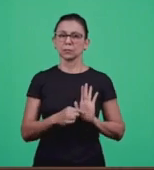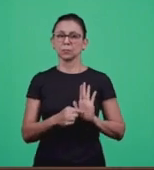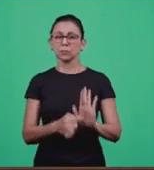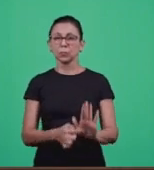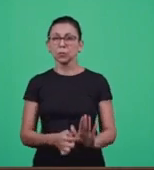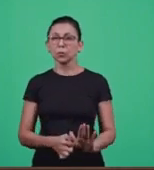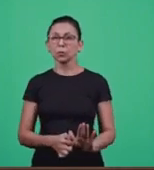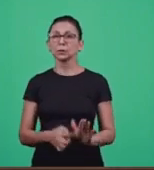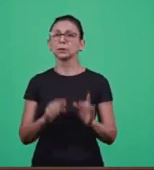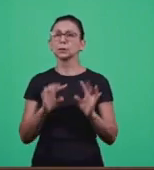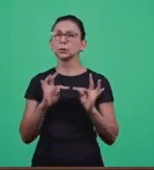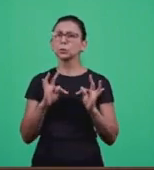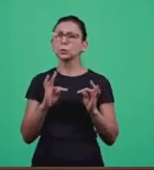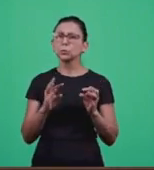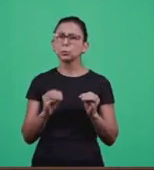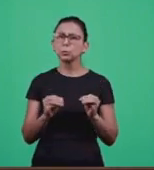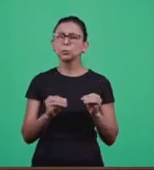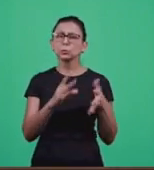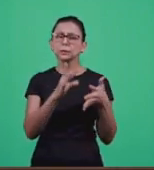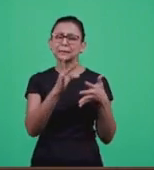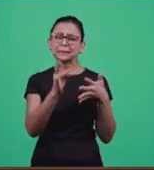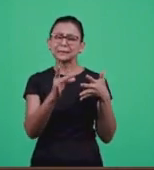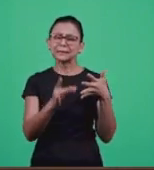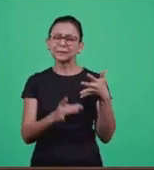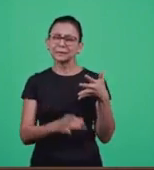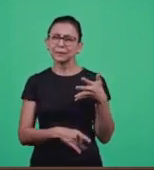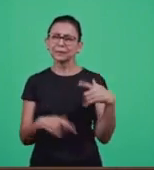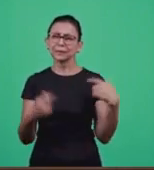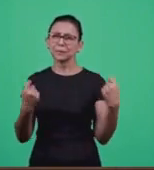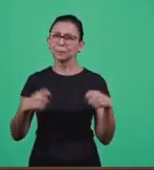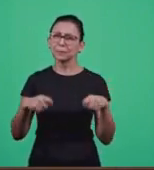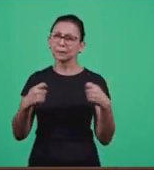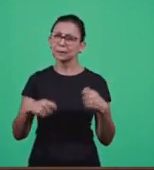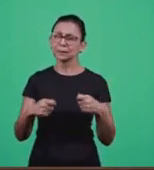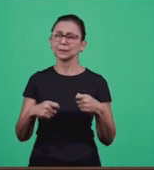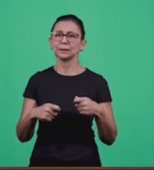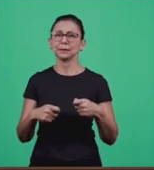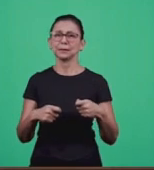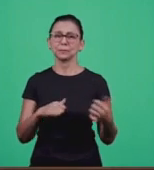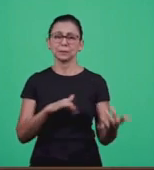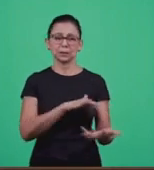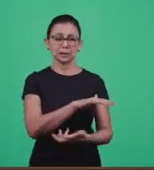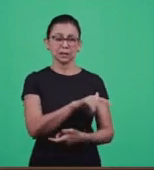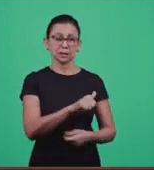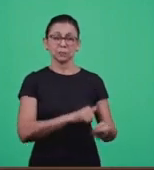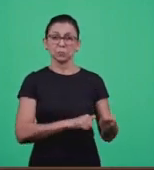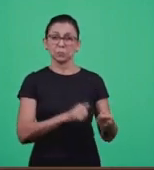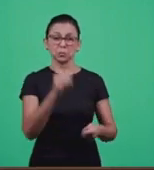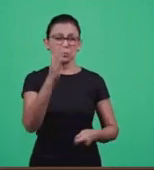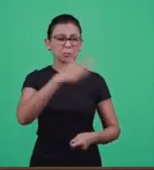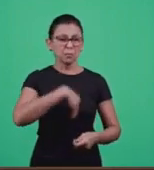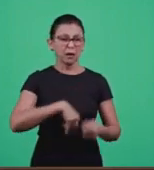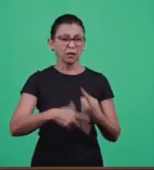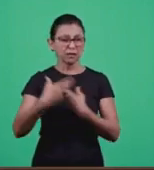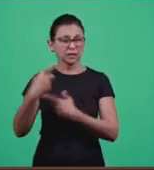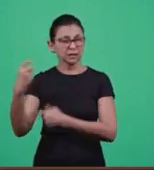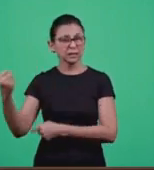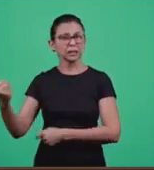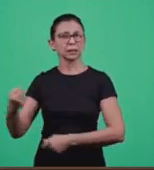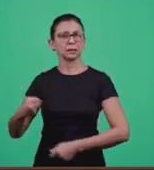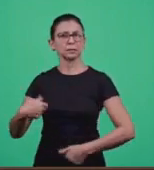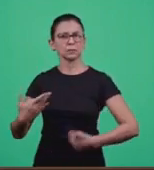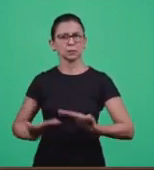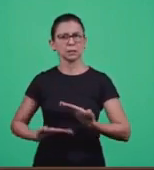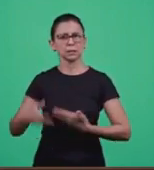la lectura de la palabra de Dios. Leer, entender el contenido, los ejemplos necesarios para que